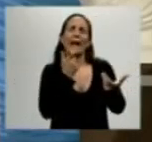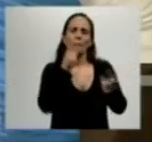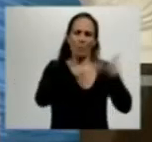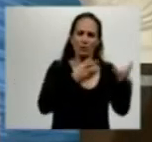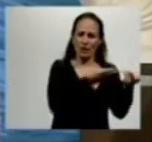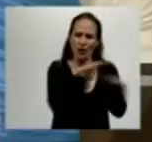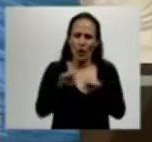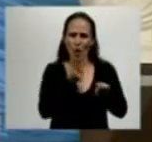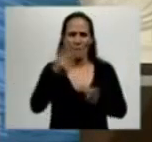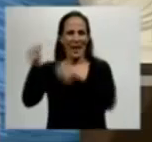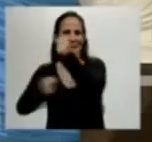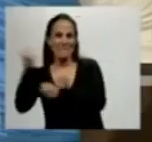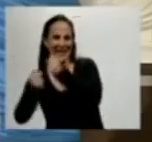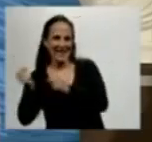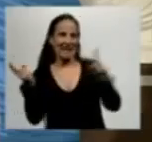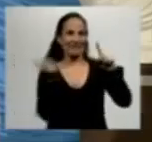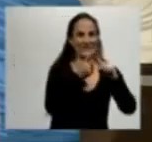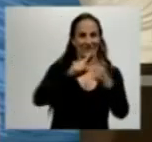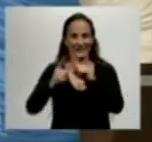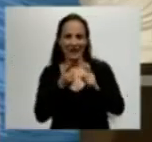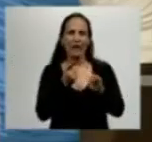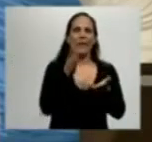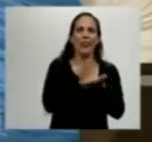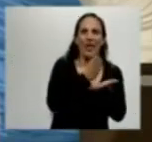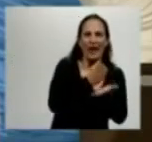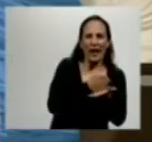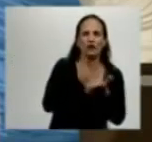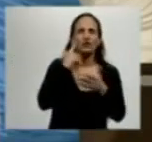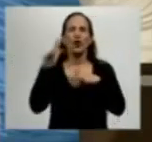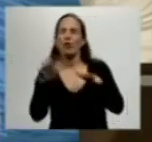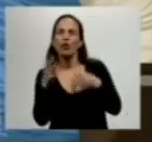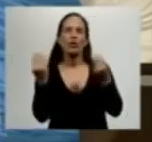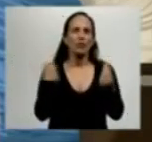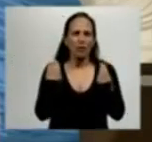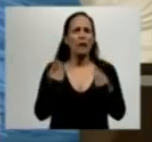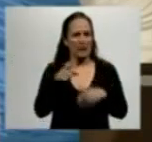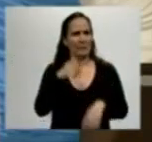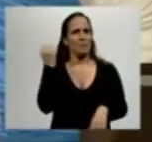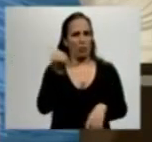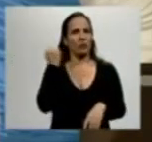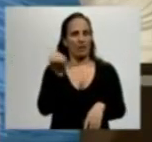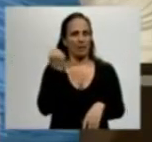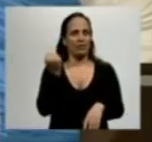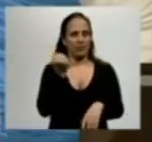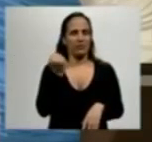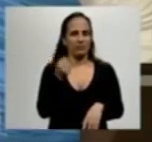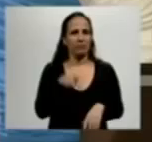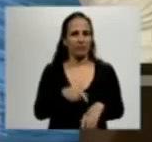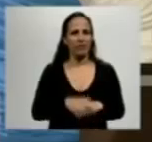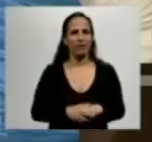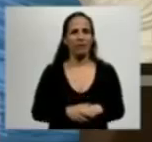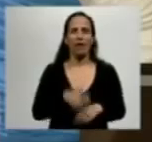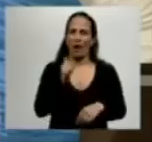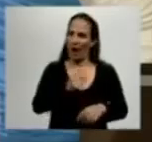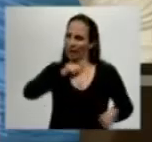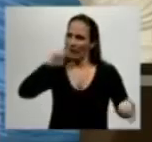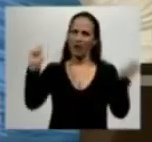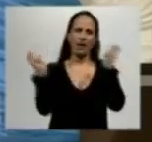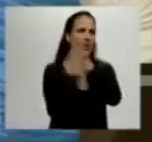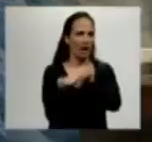entre empresas, a sus derechos, a sus acciones, realmente es muy importante y una gran